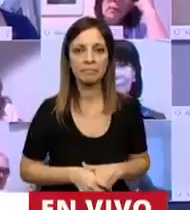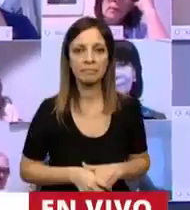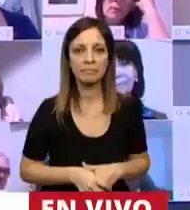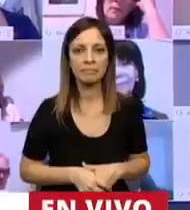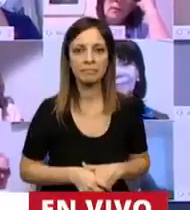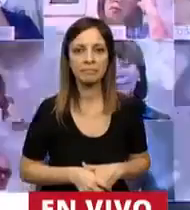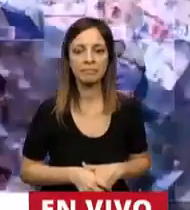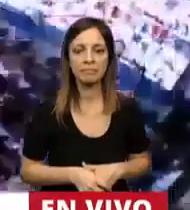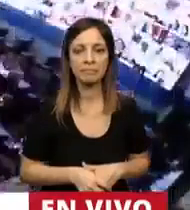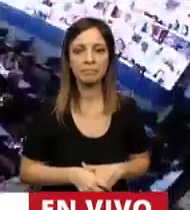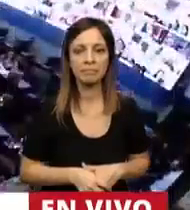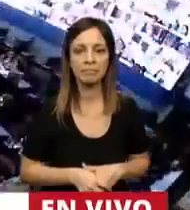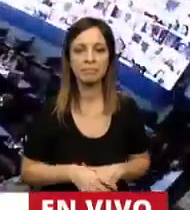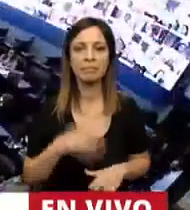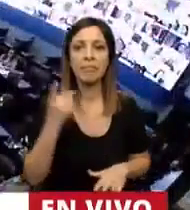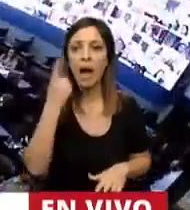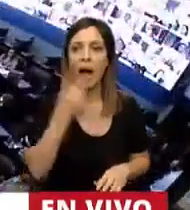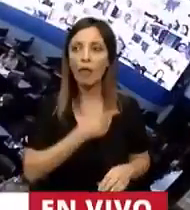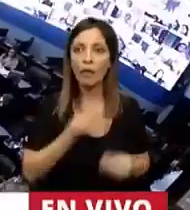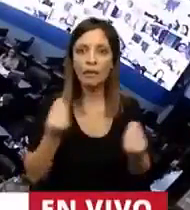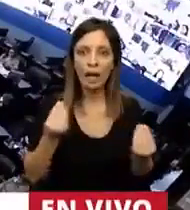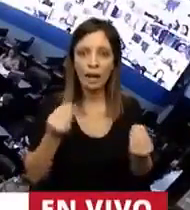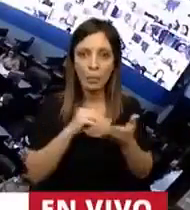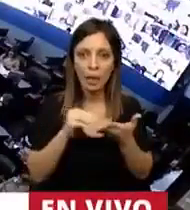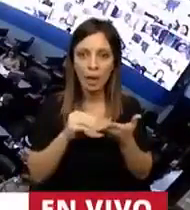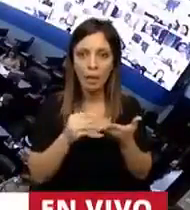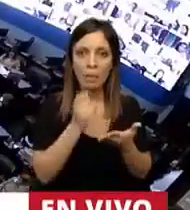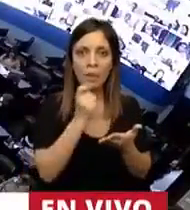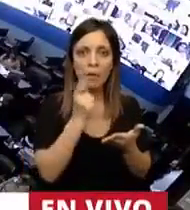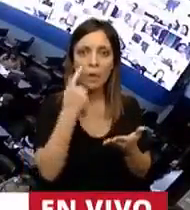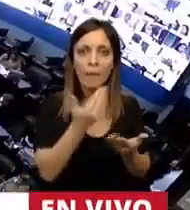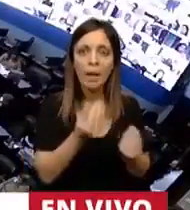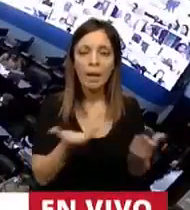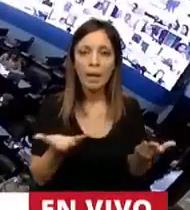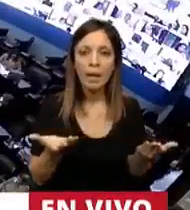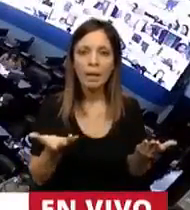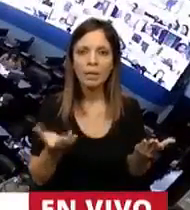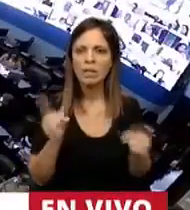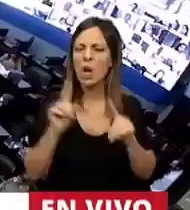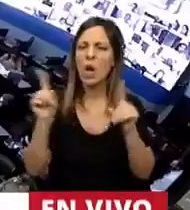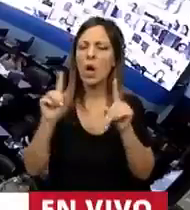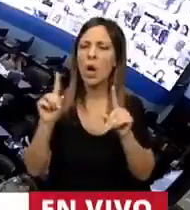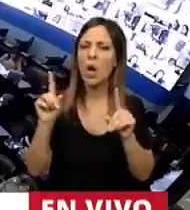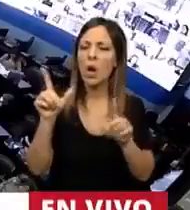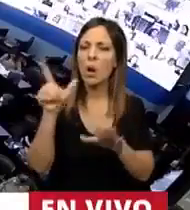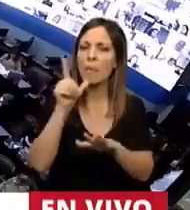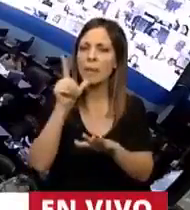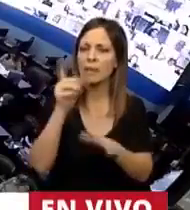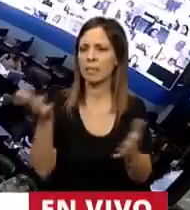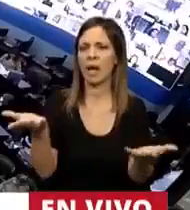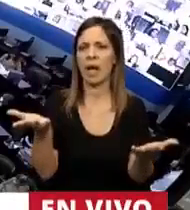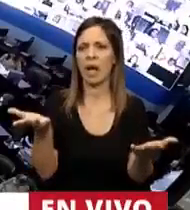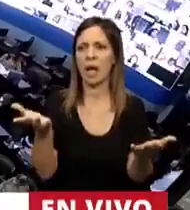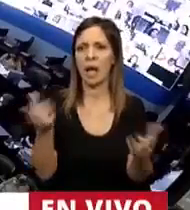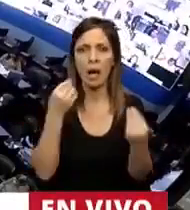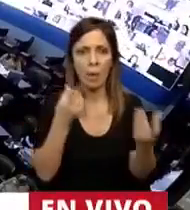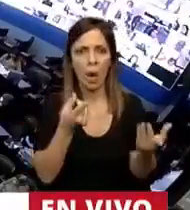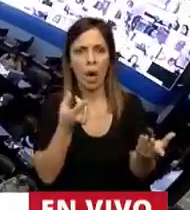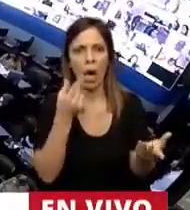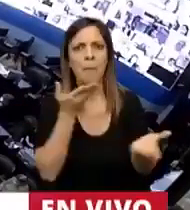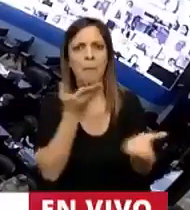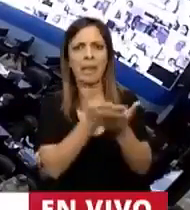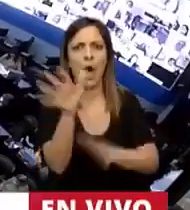¿Dónde está el diputado? Abrirle el micrófono. ¿No? Pero parece que haber tenido organizado